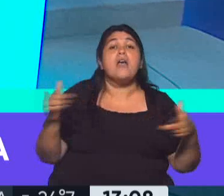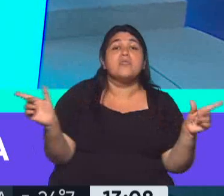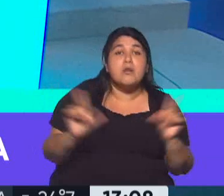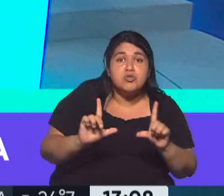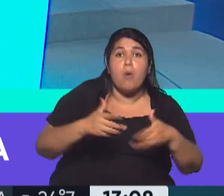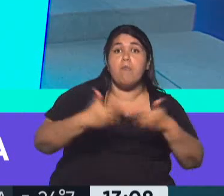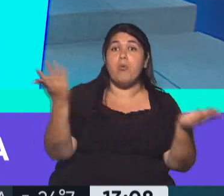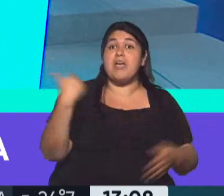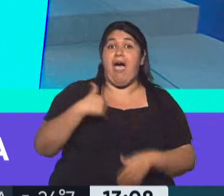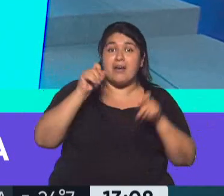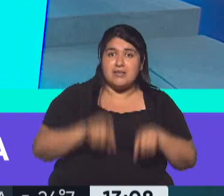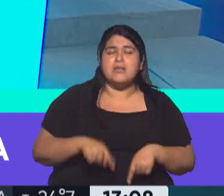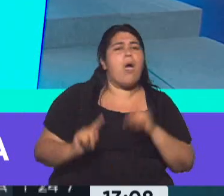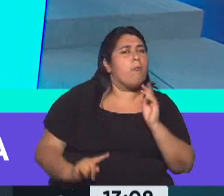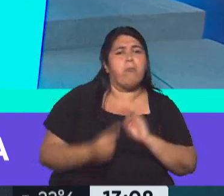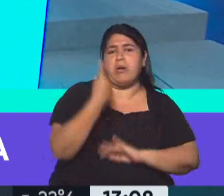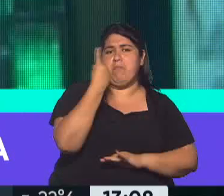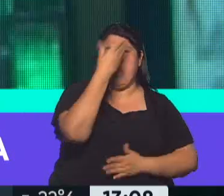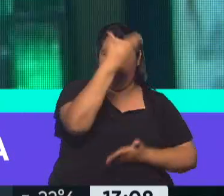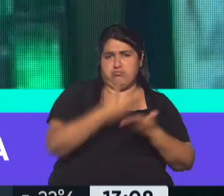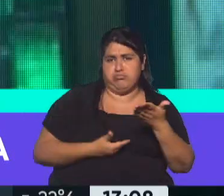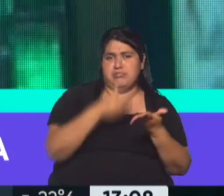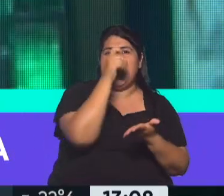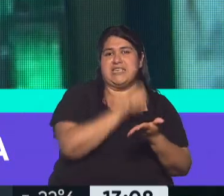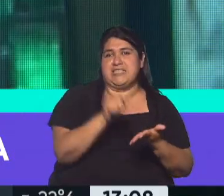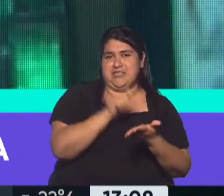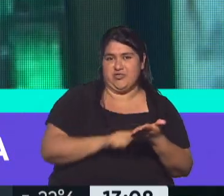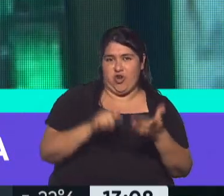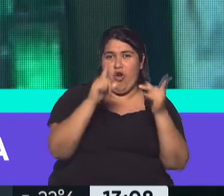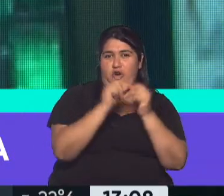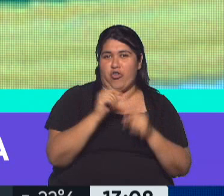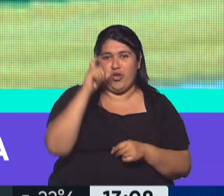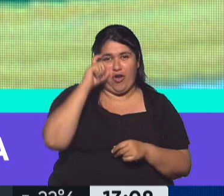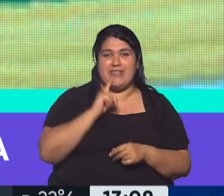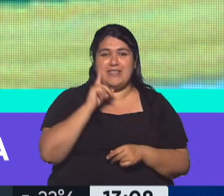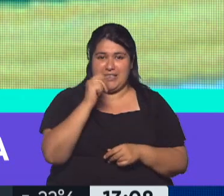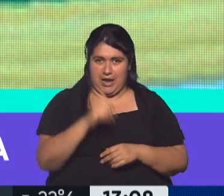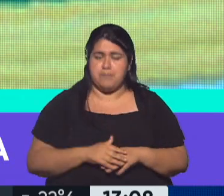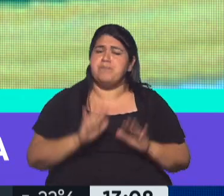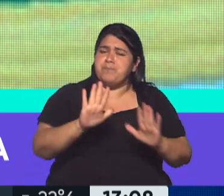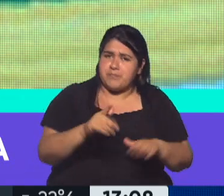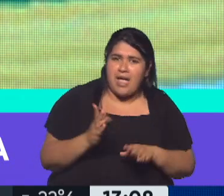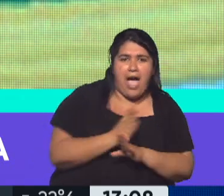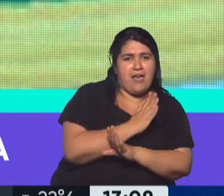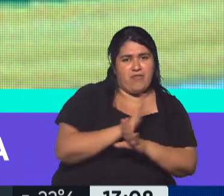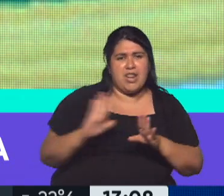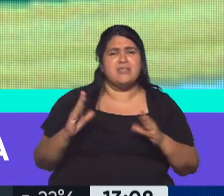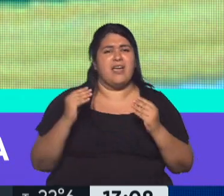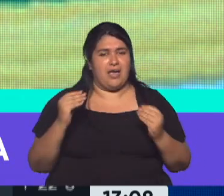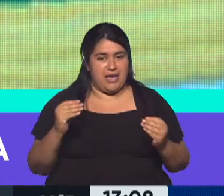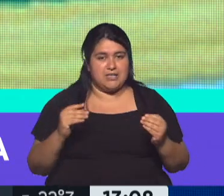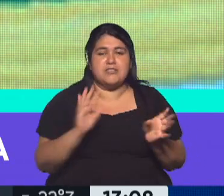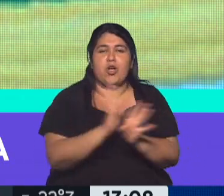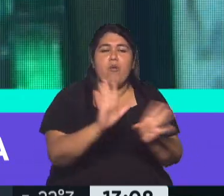pública argentina es el primer código que tiene. Así que la verdad que estamos muy Que lo orgullosos. distinguimos de lo que se suele hablar como manual